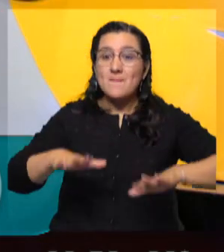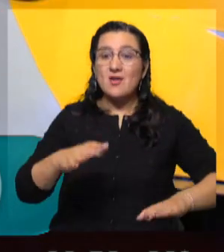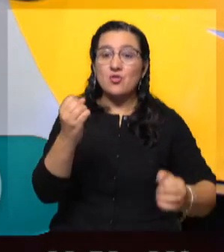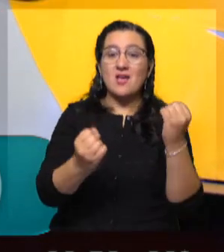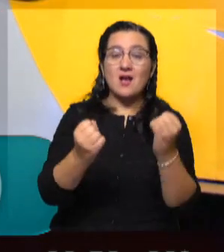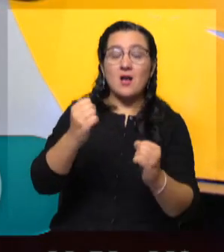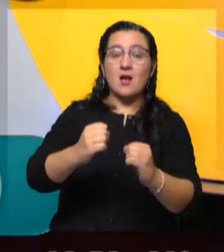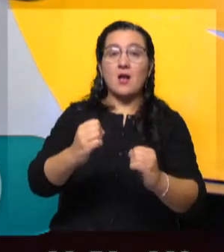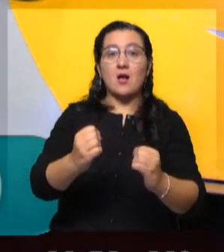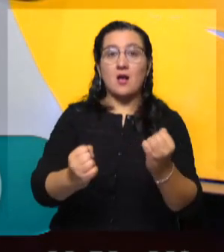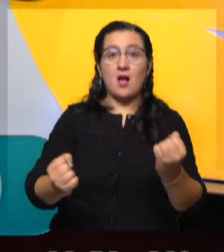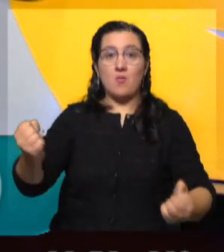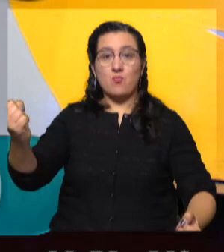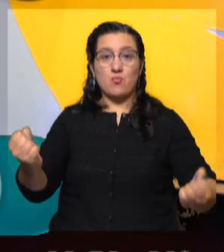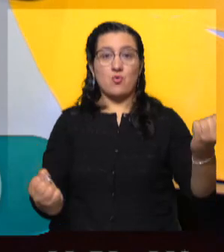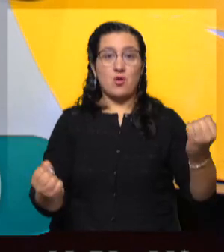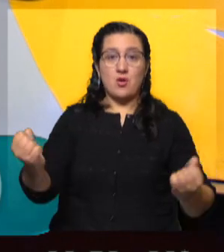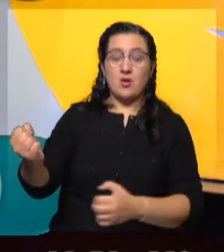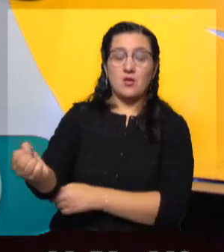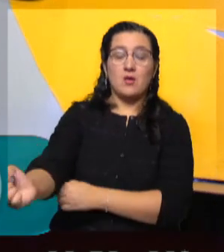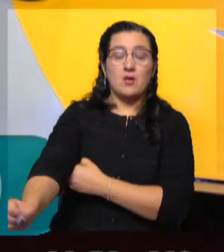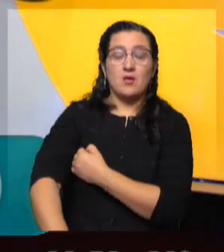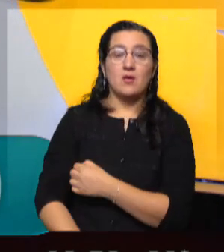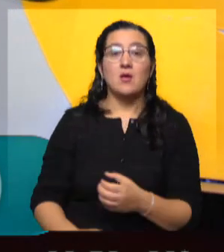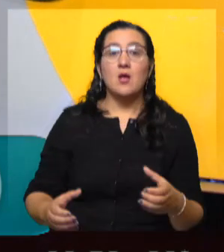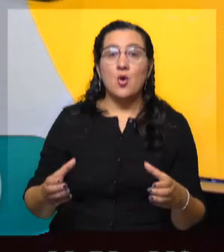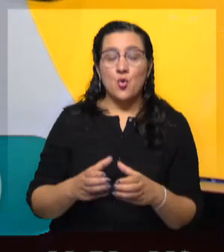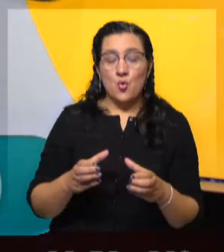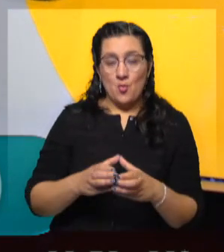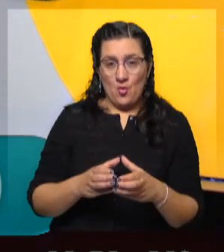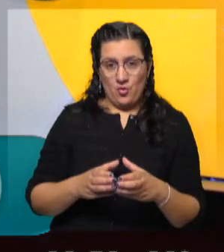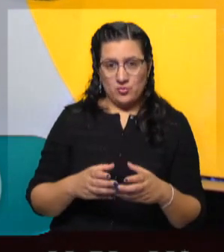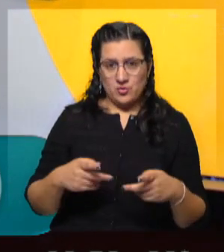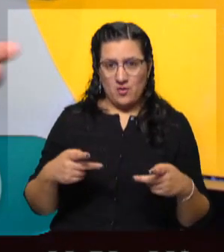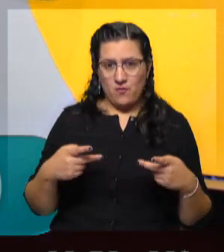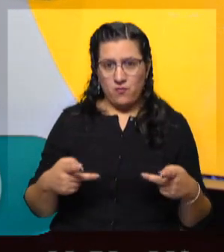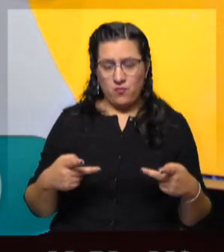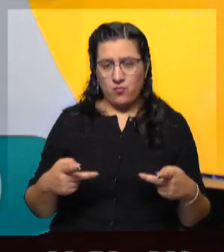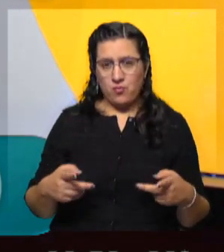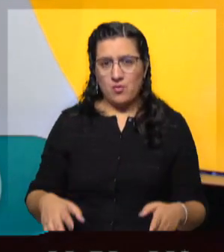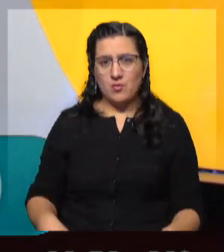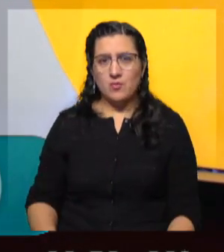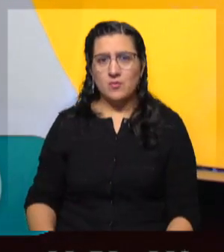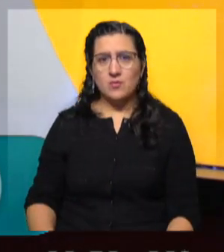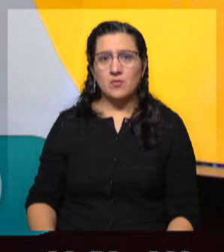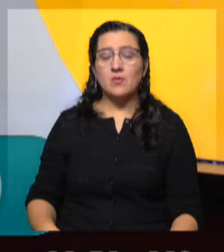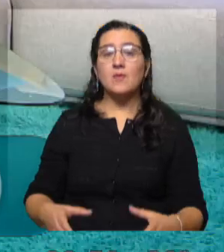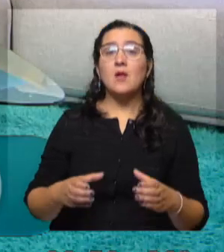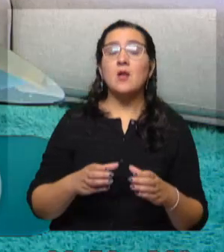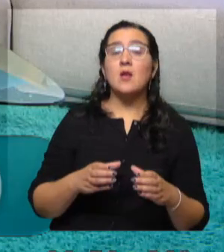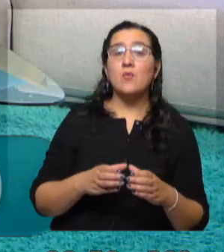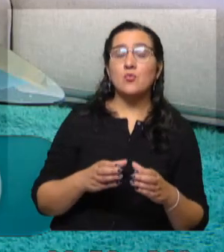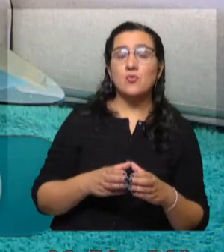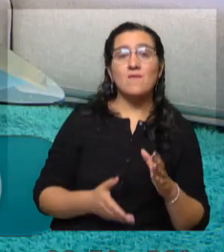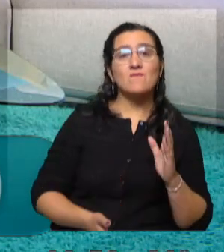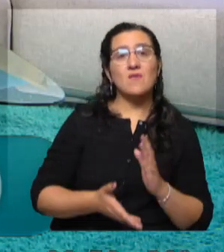hecho la barra brava del corinthians en San Pablo la javes dafiel y en y en la en mina yeris la barra del Atlético mineiro